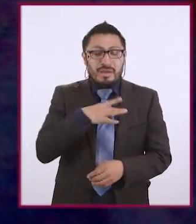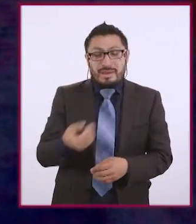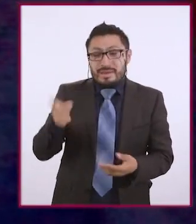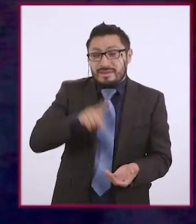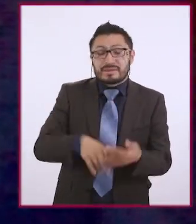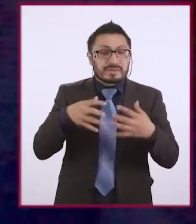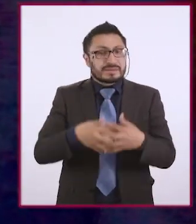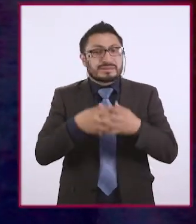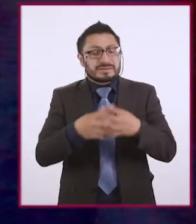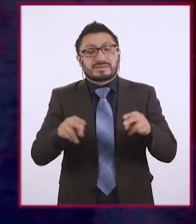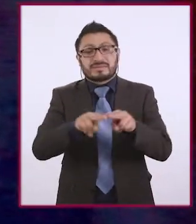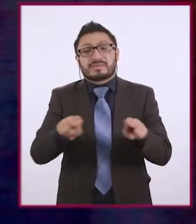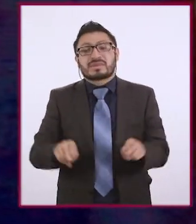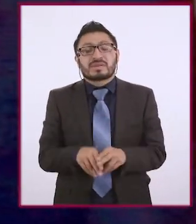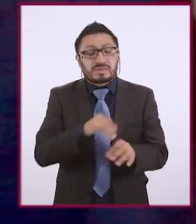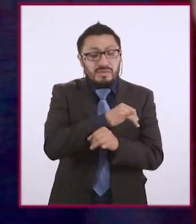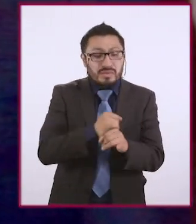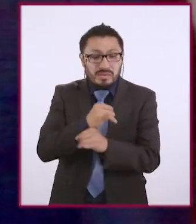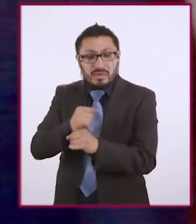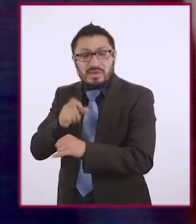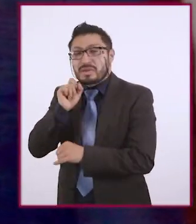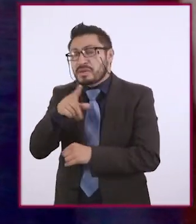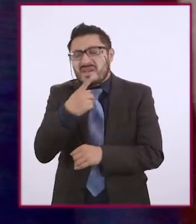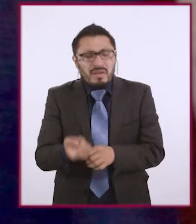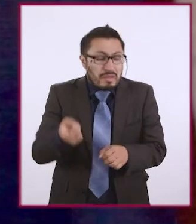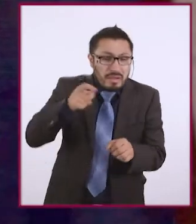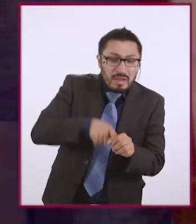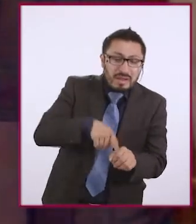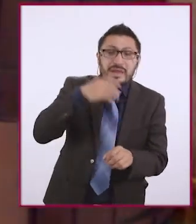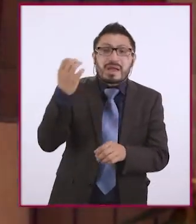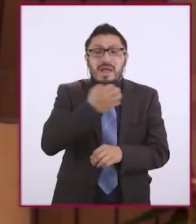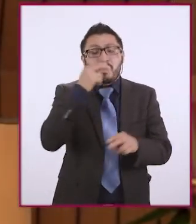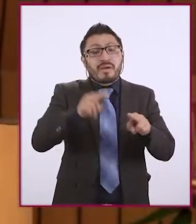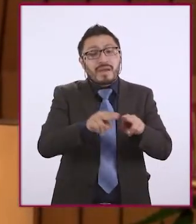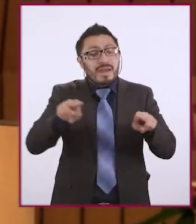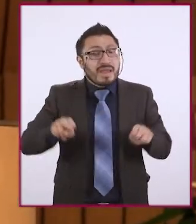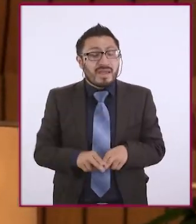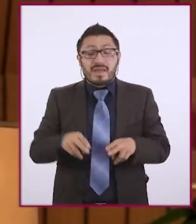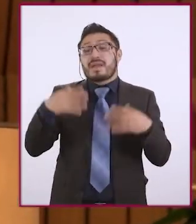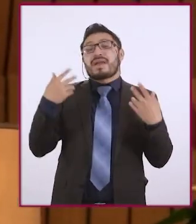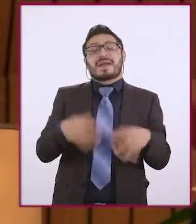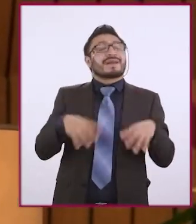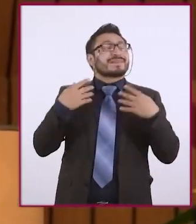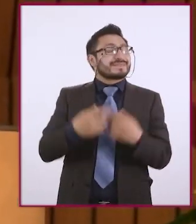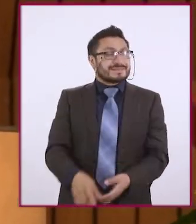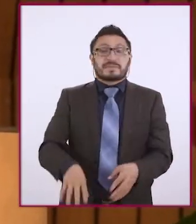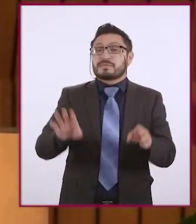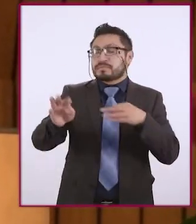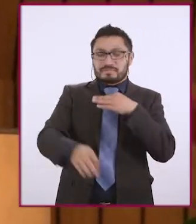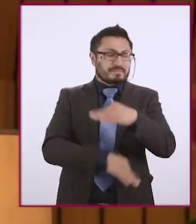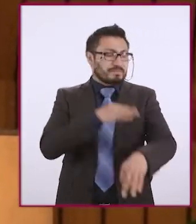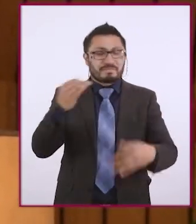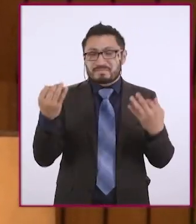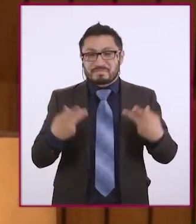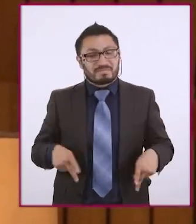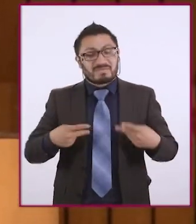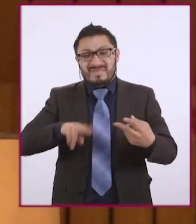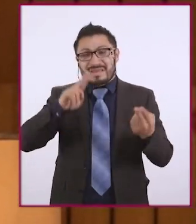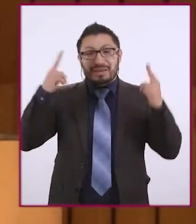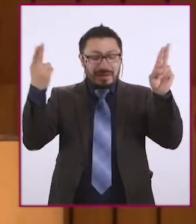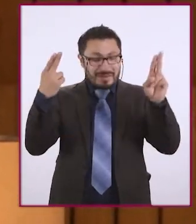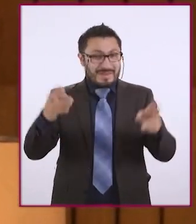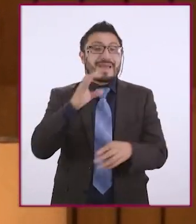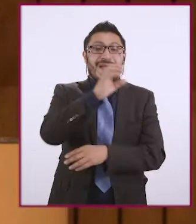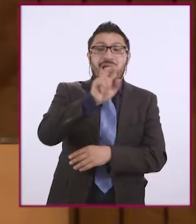de Investigaciones. Es también miembro del Colegio Nacional. Y como todo universitario formado en